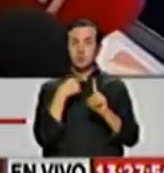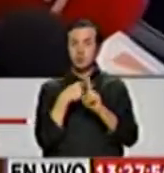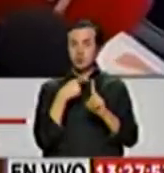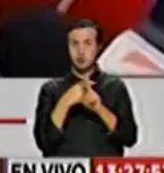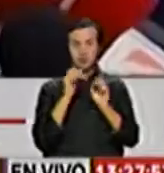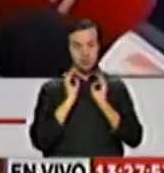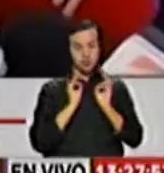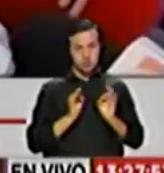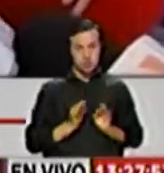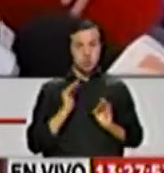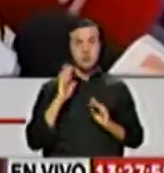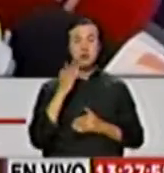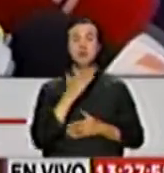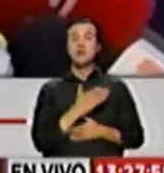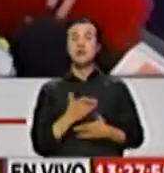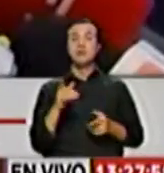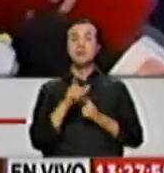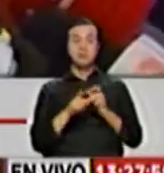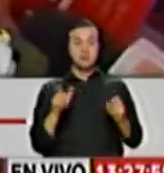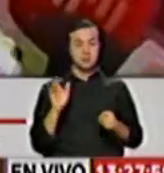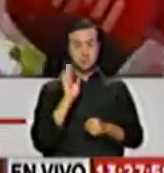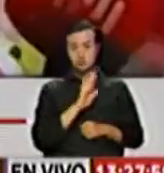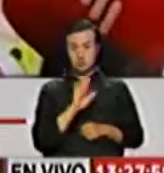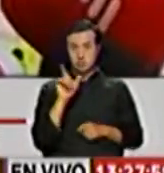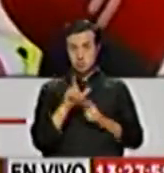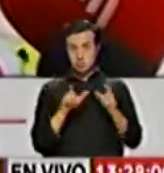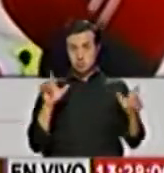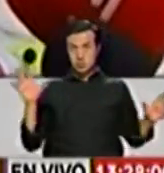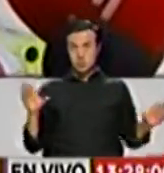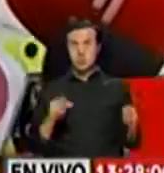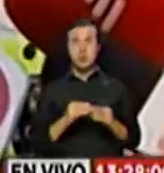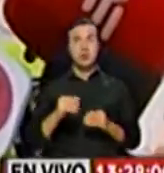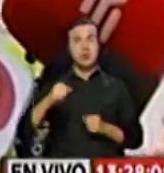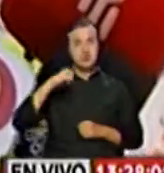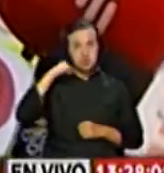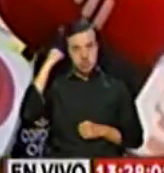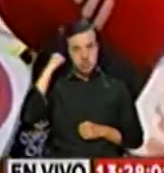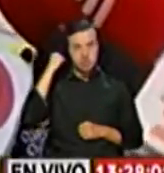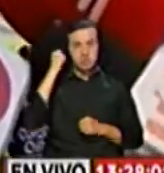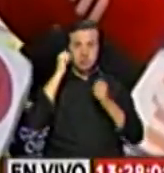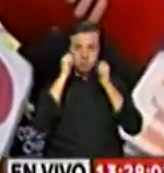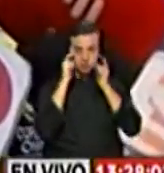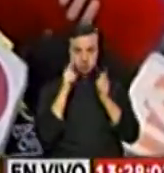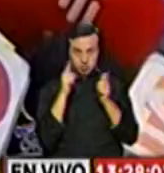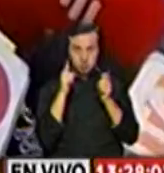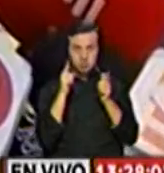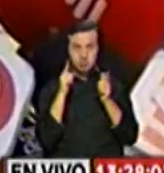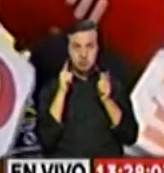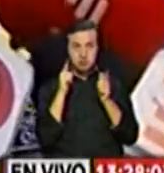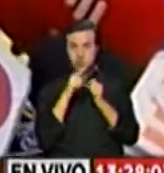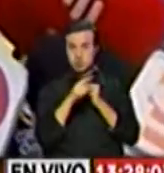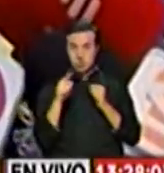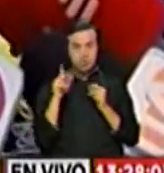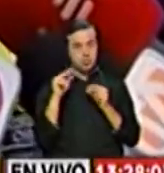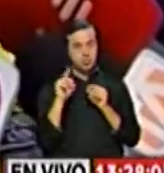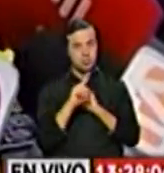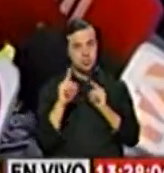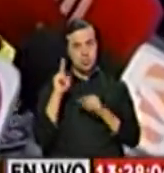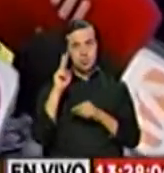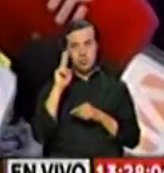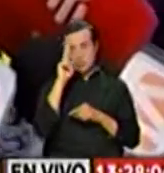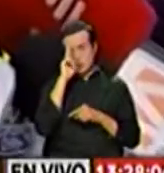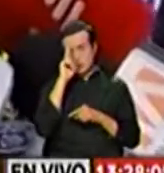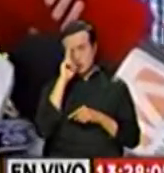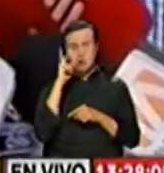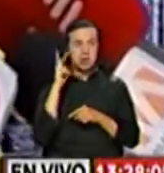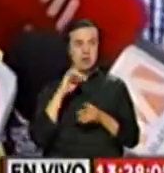los choferes, sino también para aquellos, los usuarios. Todos tenemos derecho y estamos pendientes de que ellos no usen y no abusen